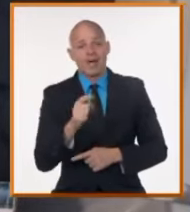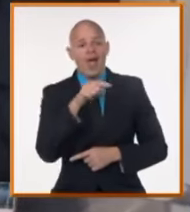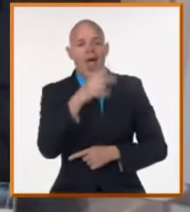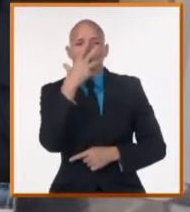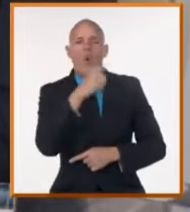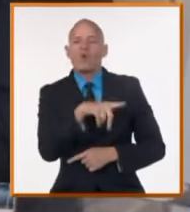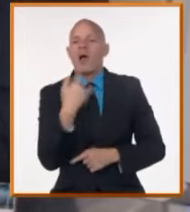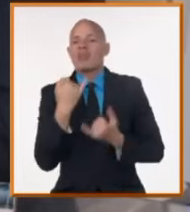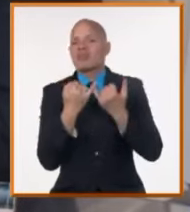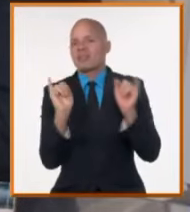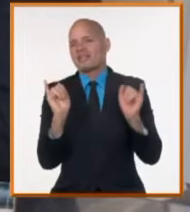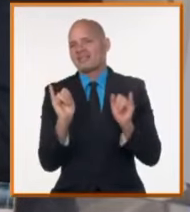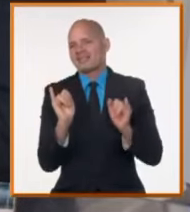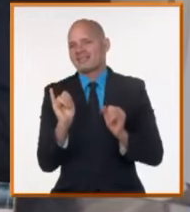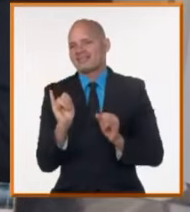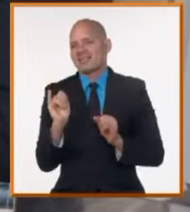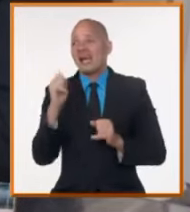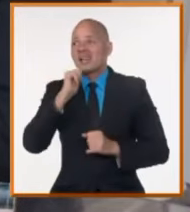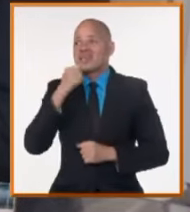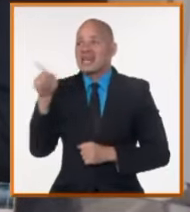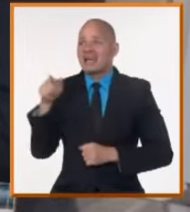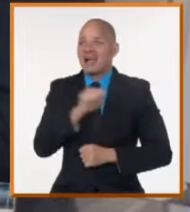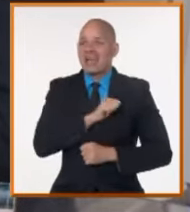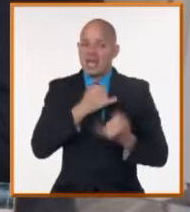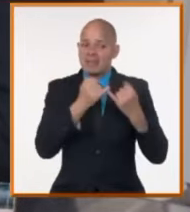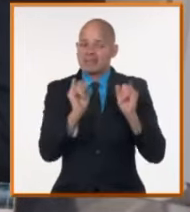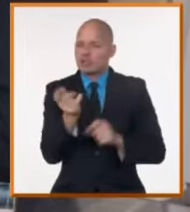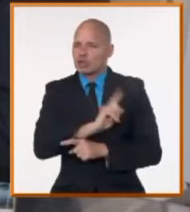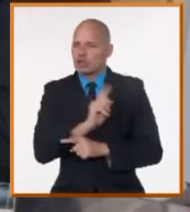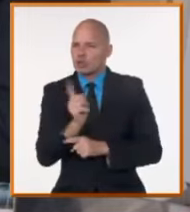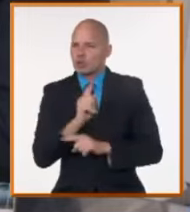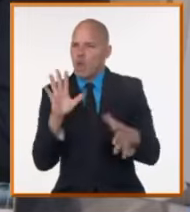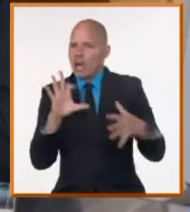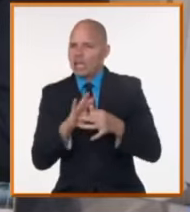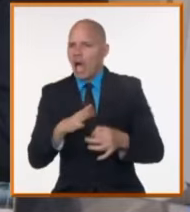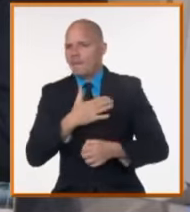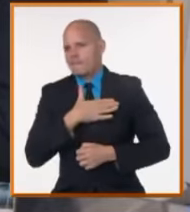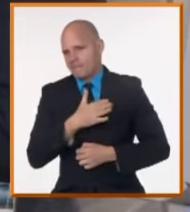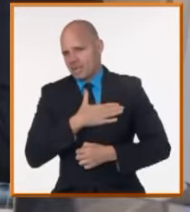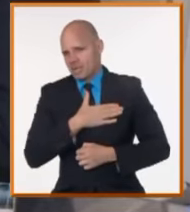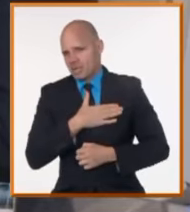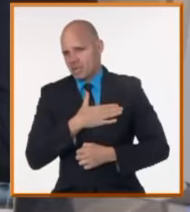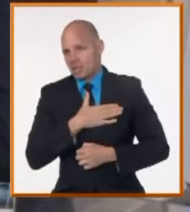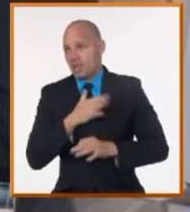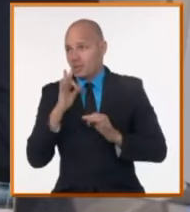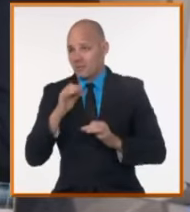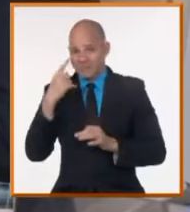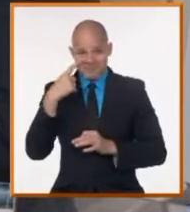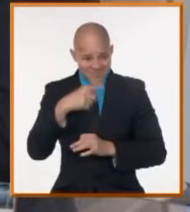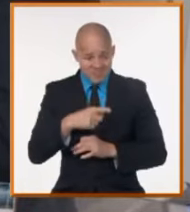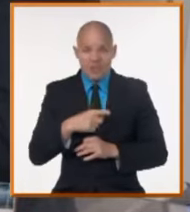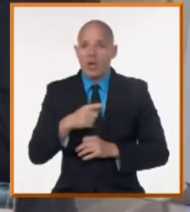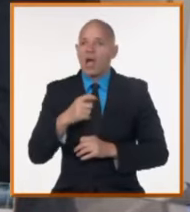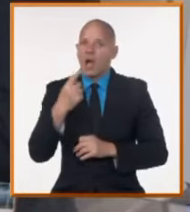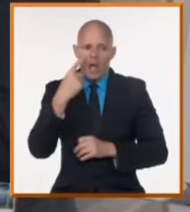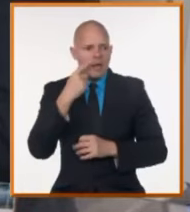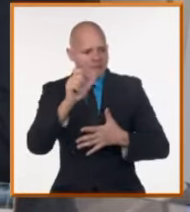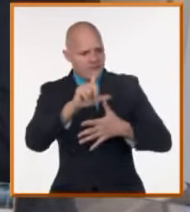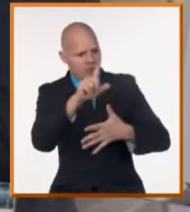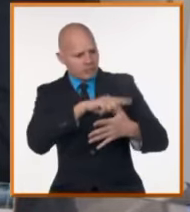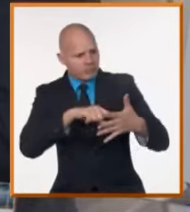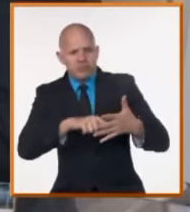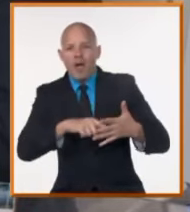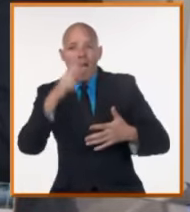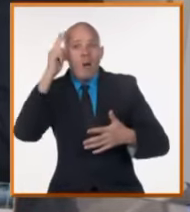precisamente el mayor desafío precisamente para la doctrina Monroe. Pleno proceso independentista en